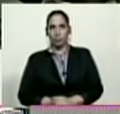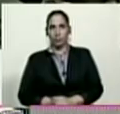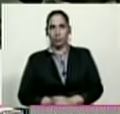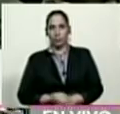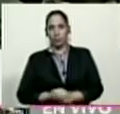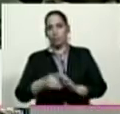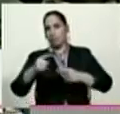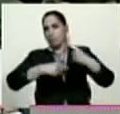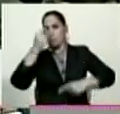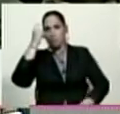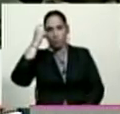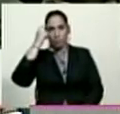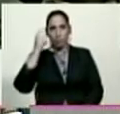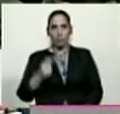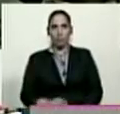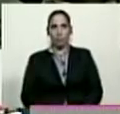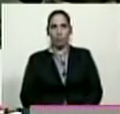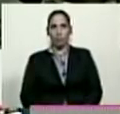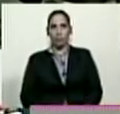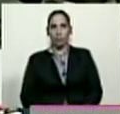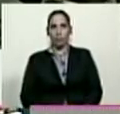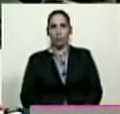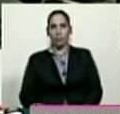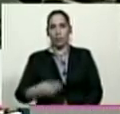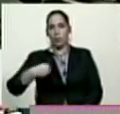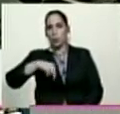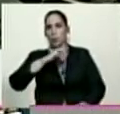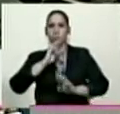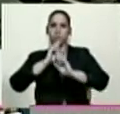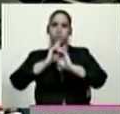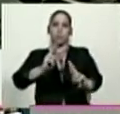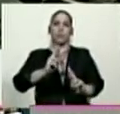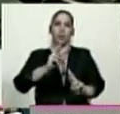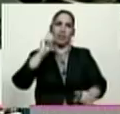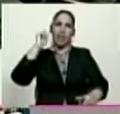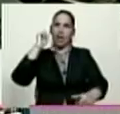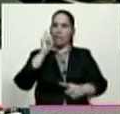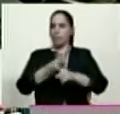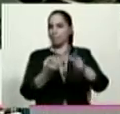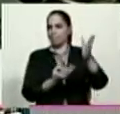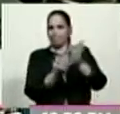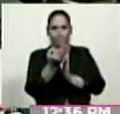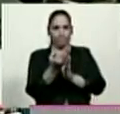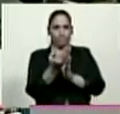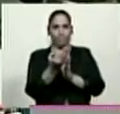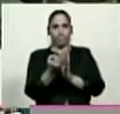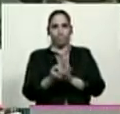Todos los días. Nuestra respuesta debe ser la lealtad